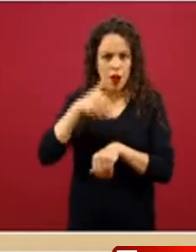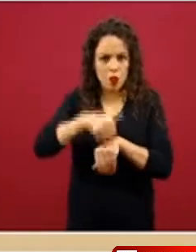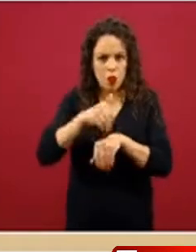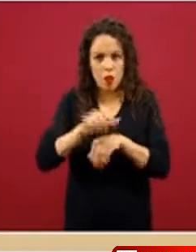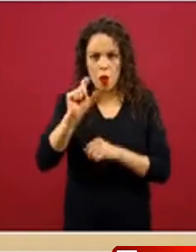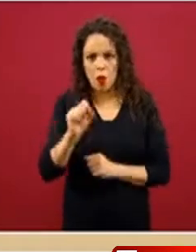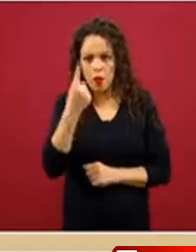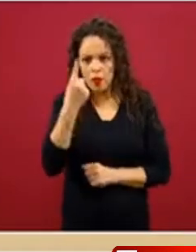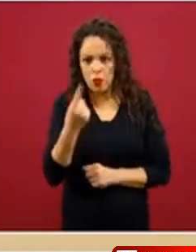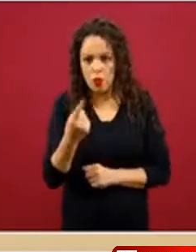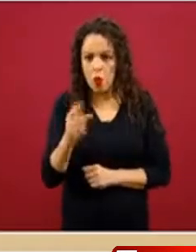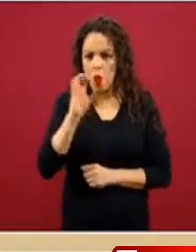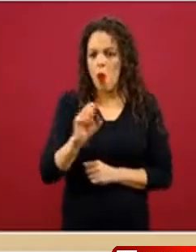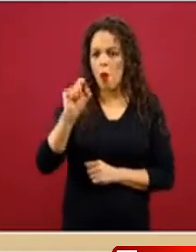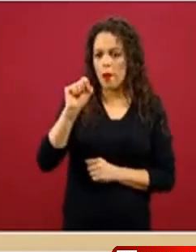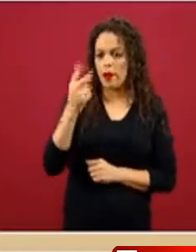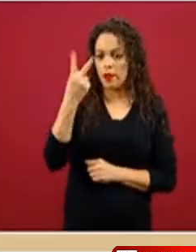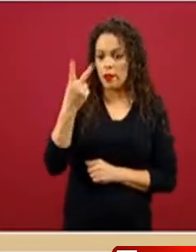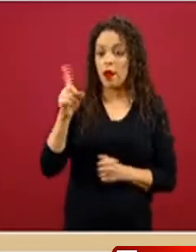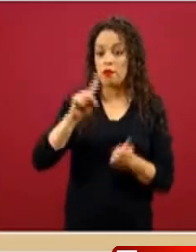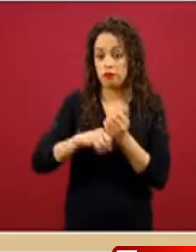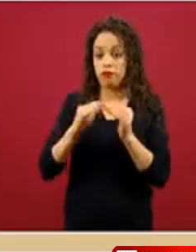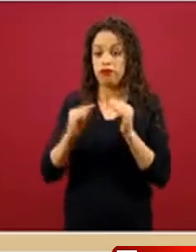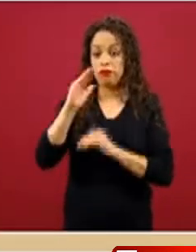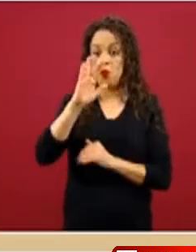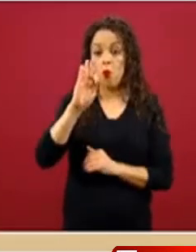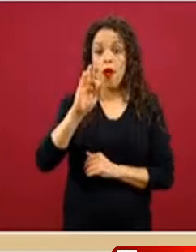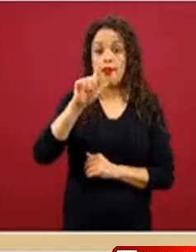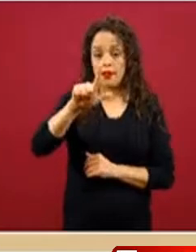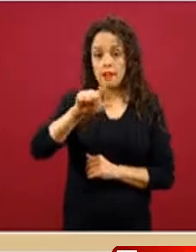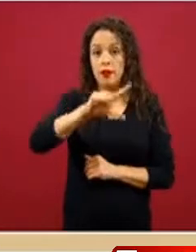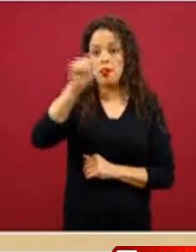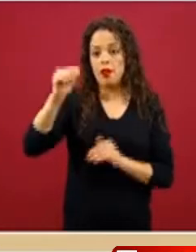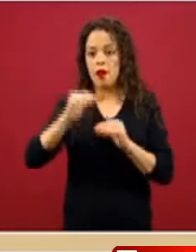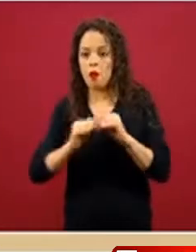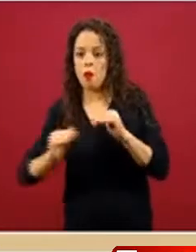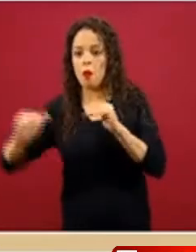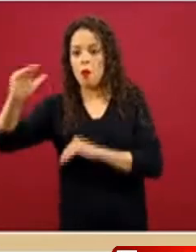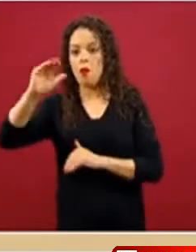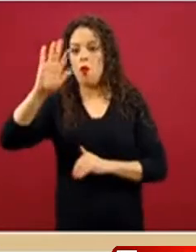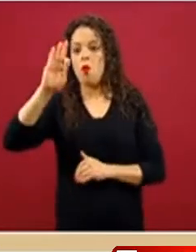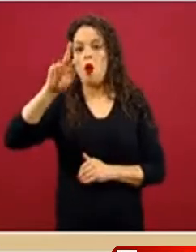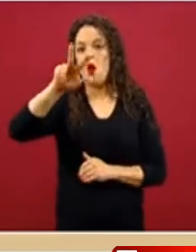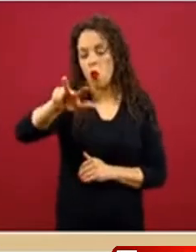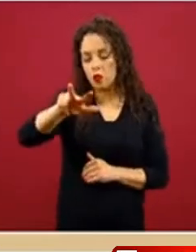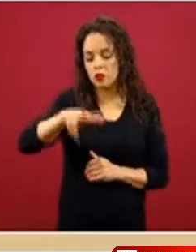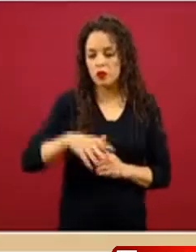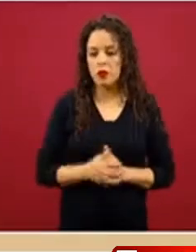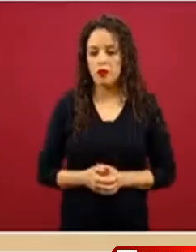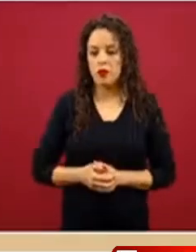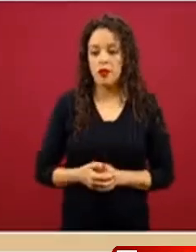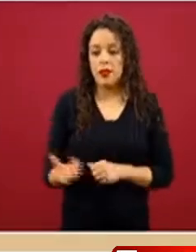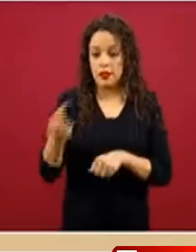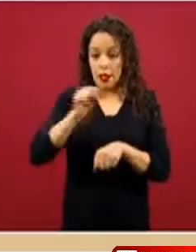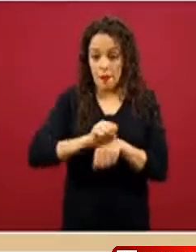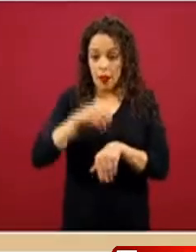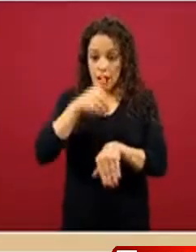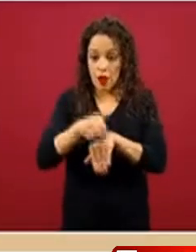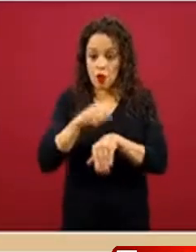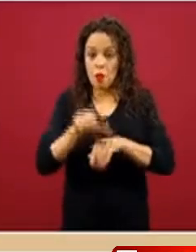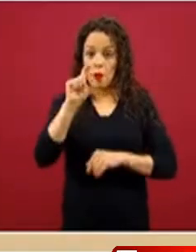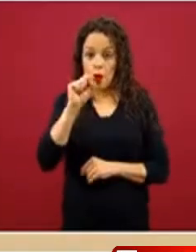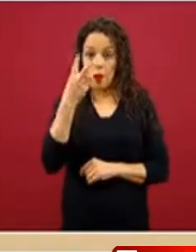y 22 en 47, subieron a 48, hablando de las semanas más cercanas, y la semana 23